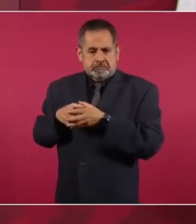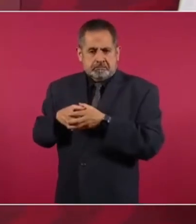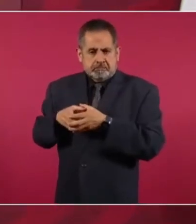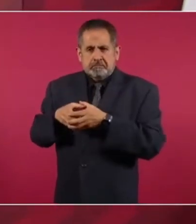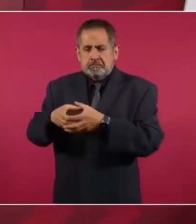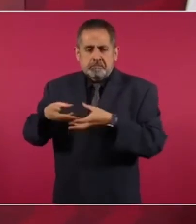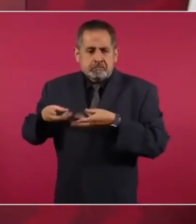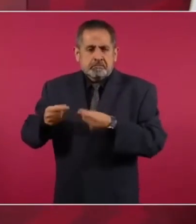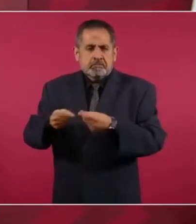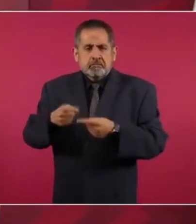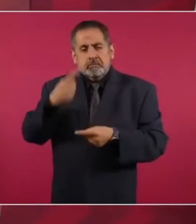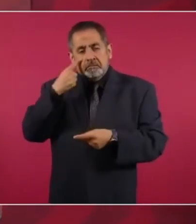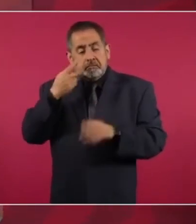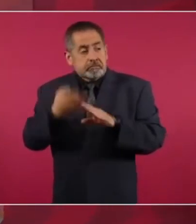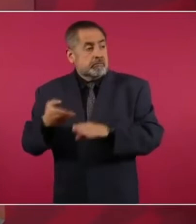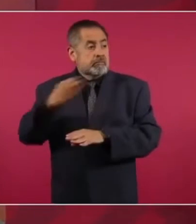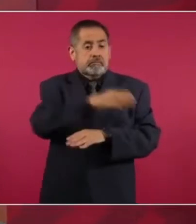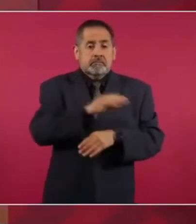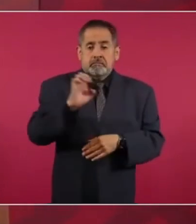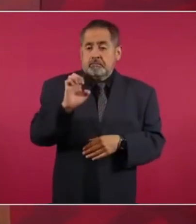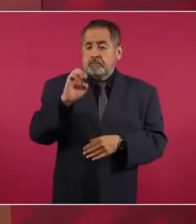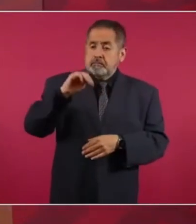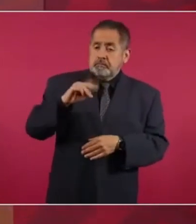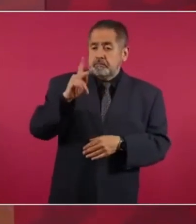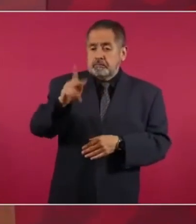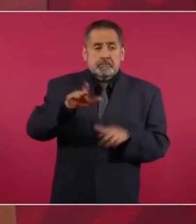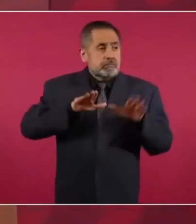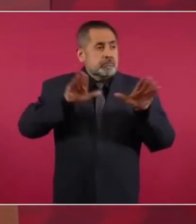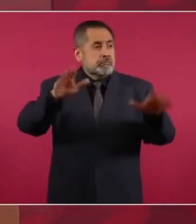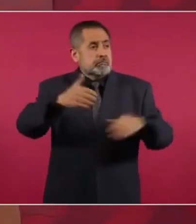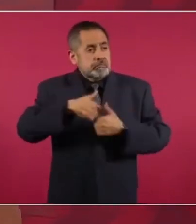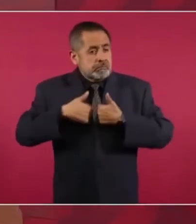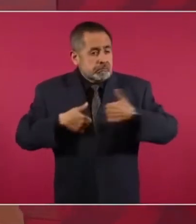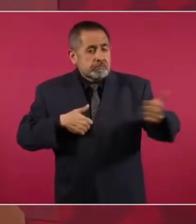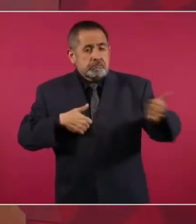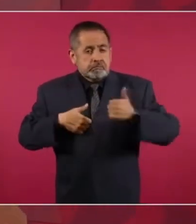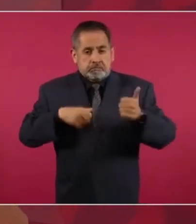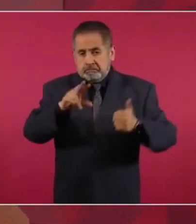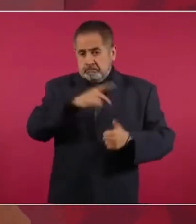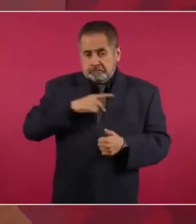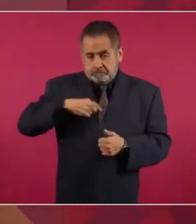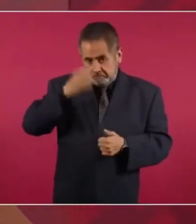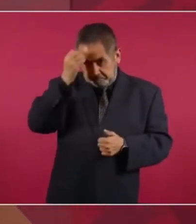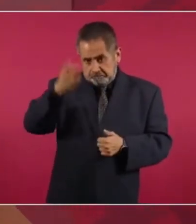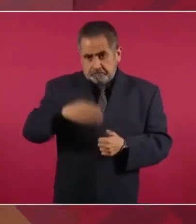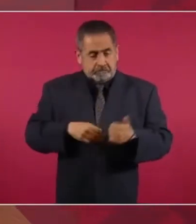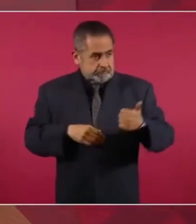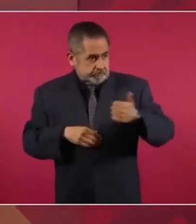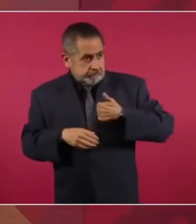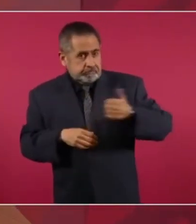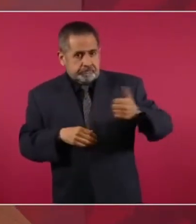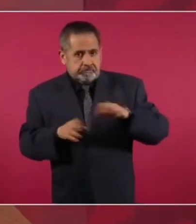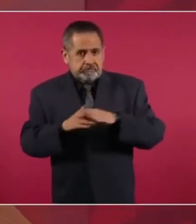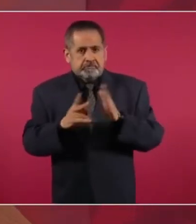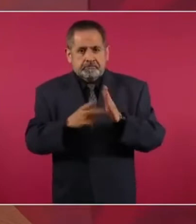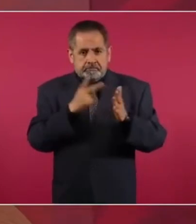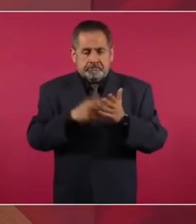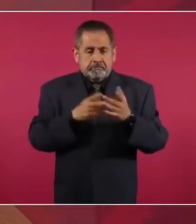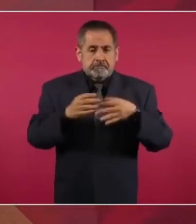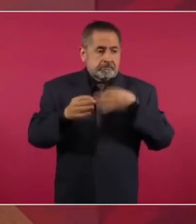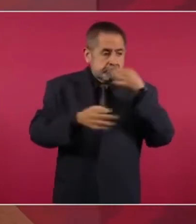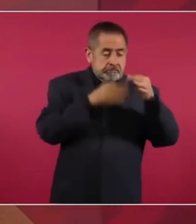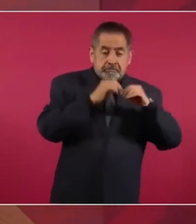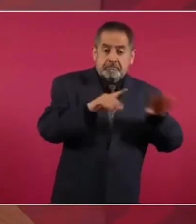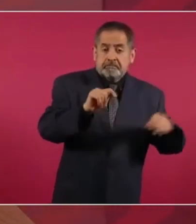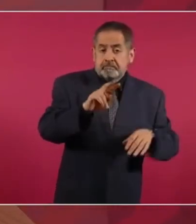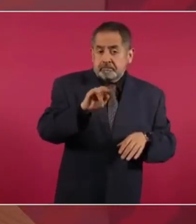¿Saben cuántos eran los del Estado Mayor Presidencial? Para que no se olvide, porque eso no lo van a estar escuchando en